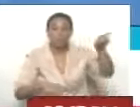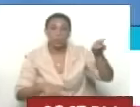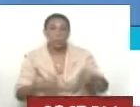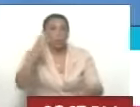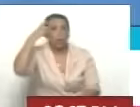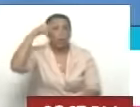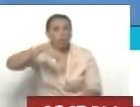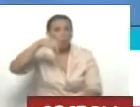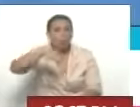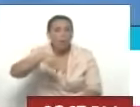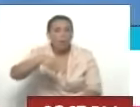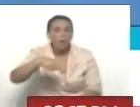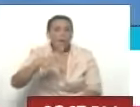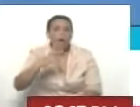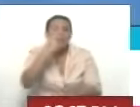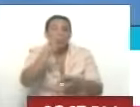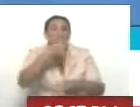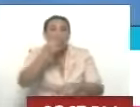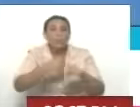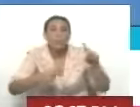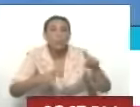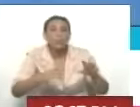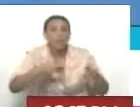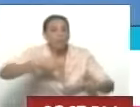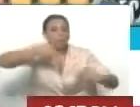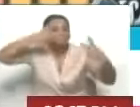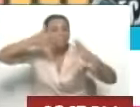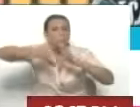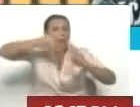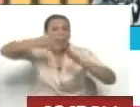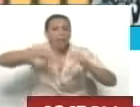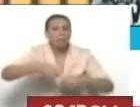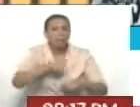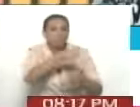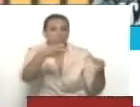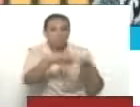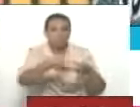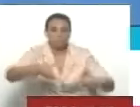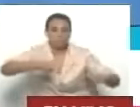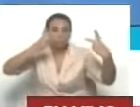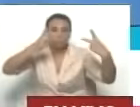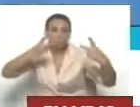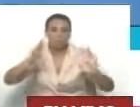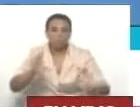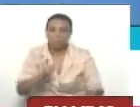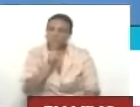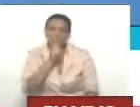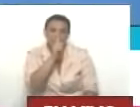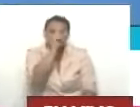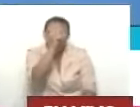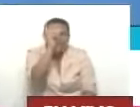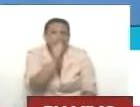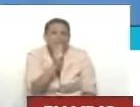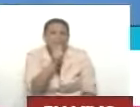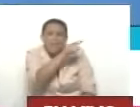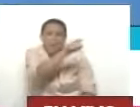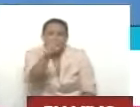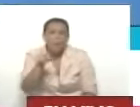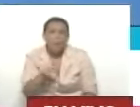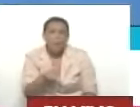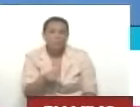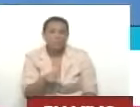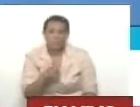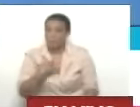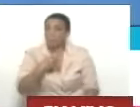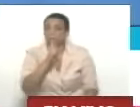Hoy, al mediodía, hubo una videoconferencia con ellos. No voy a decir quiénes estaban de ellos. Solamente digo que de